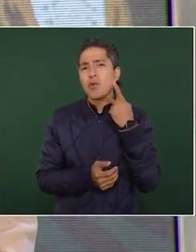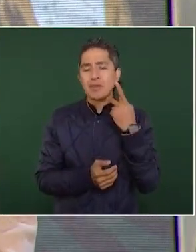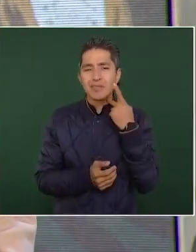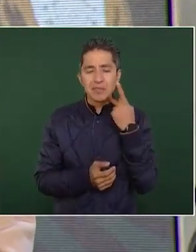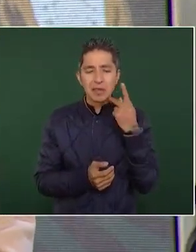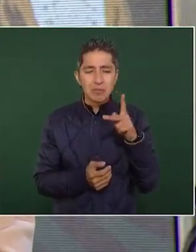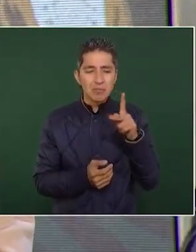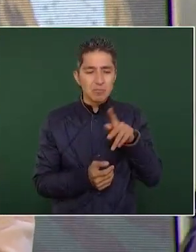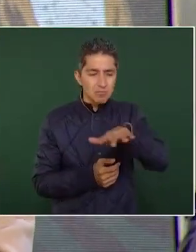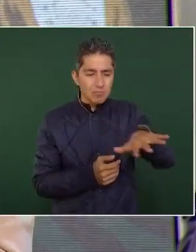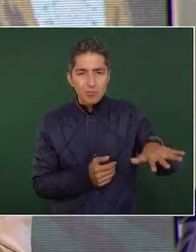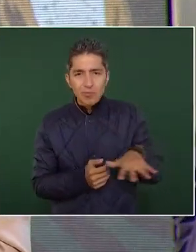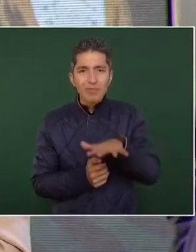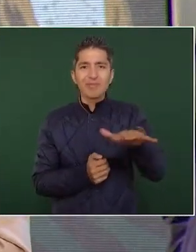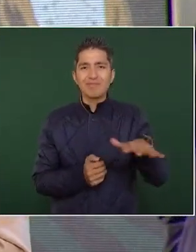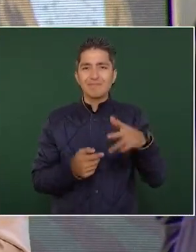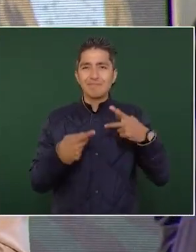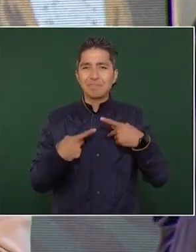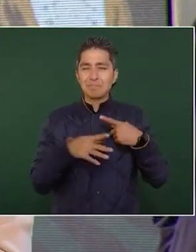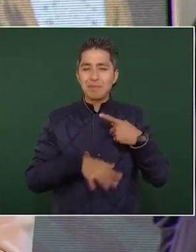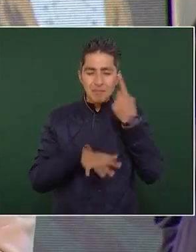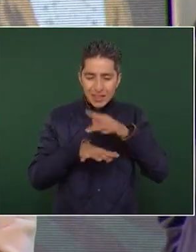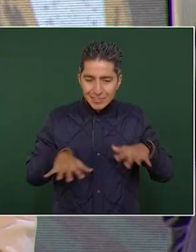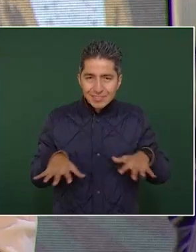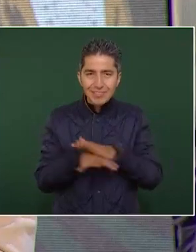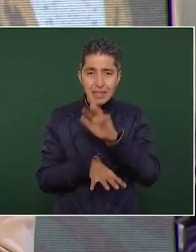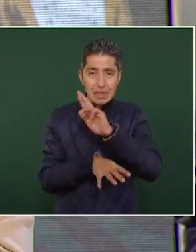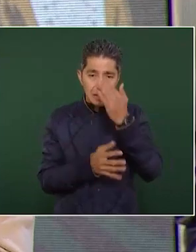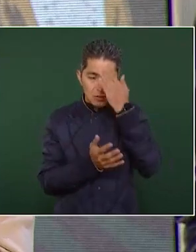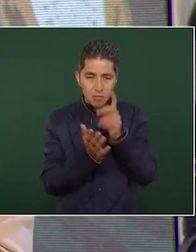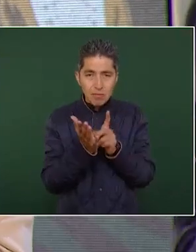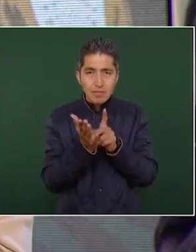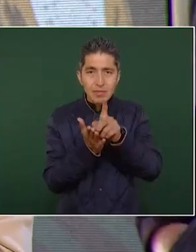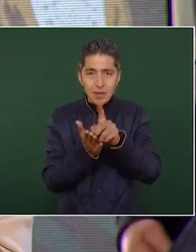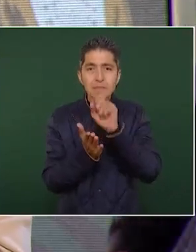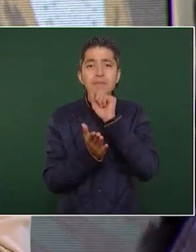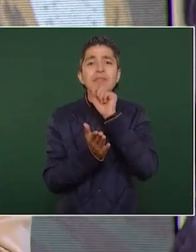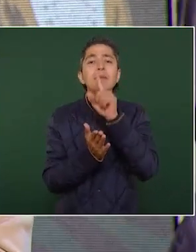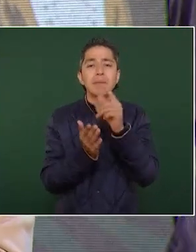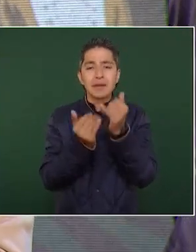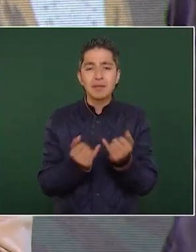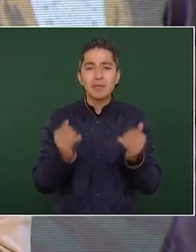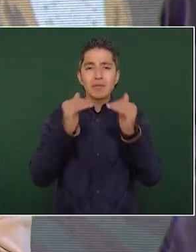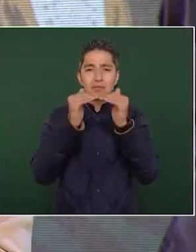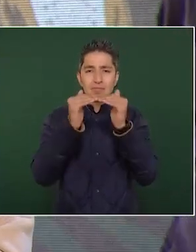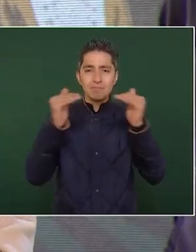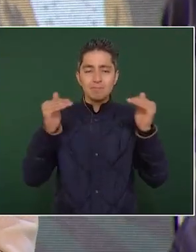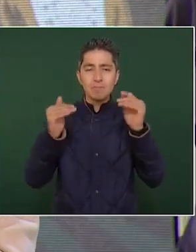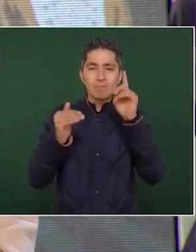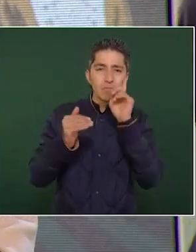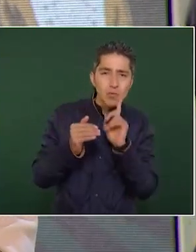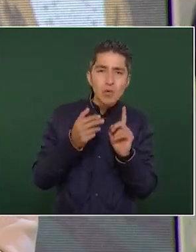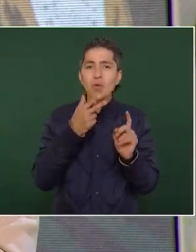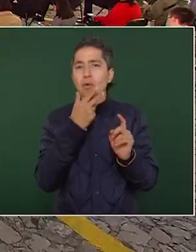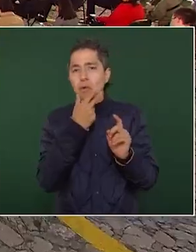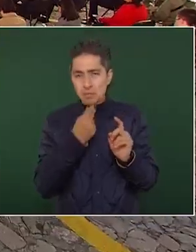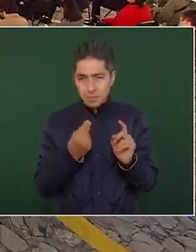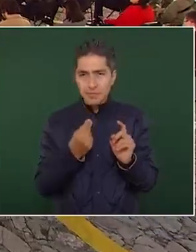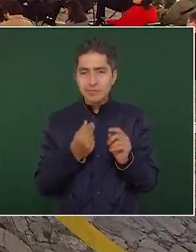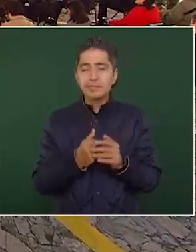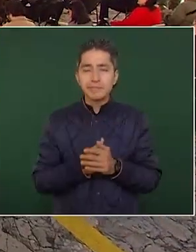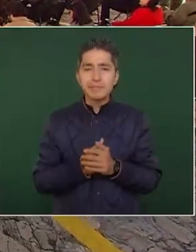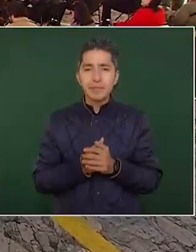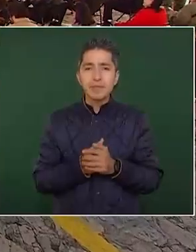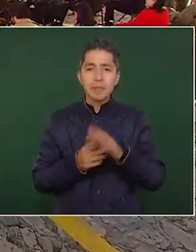la transformación para reconocer los derechos y la igualdad entre mujeres y hombres. Y